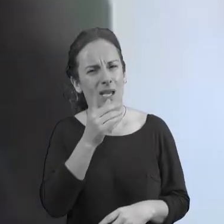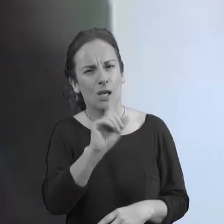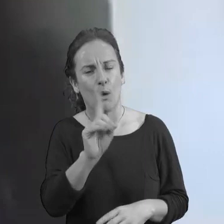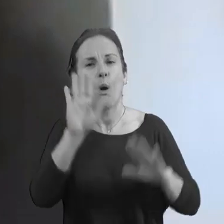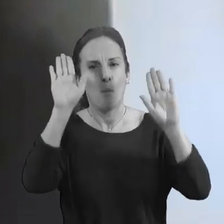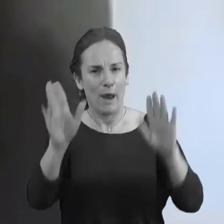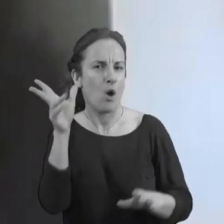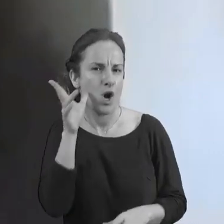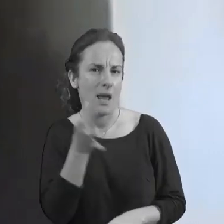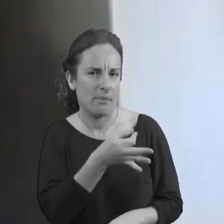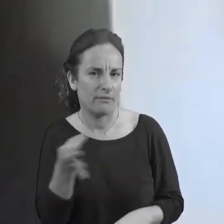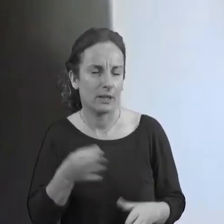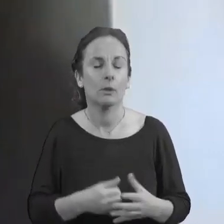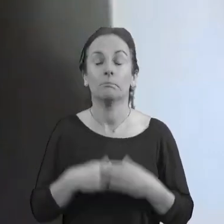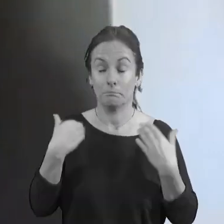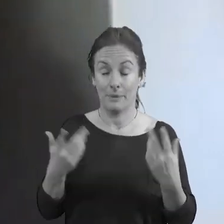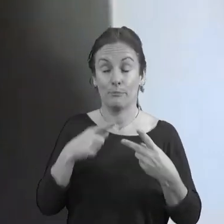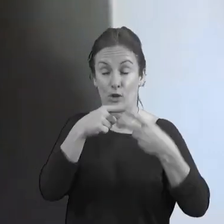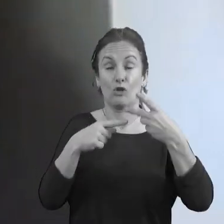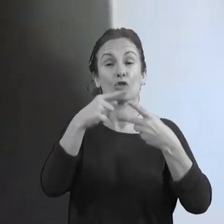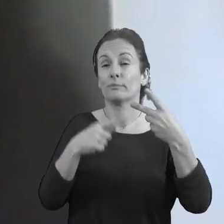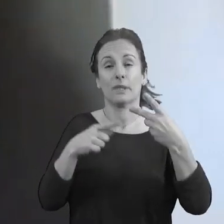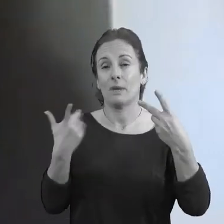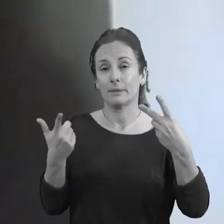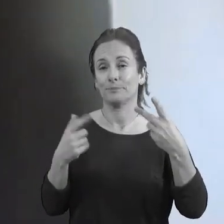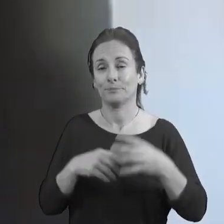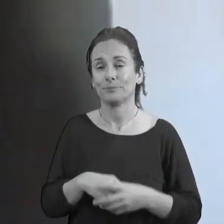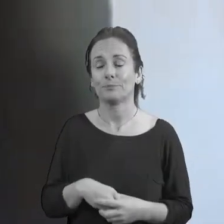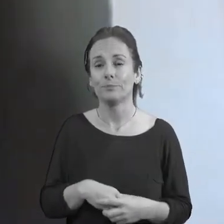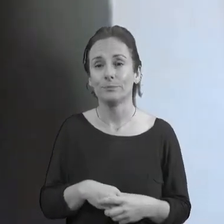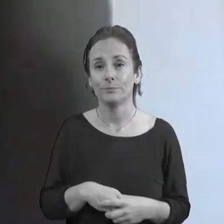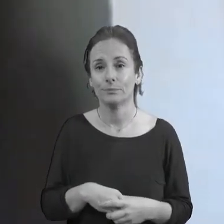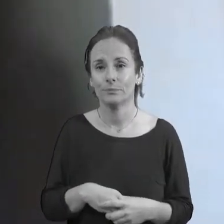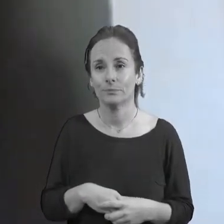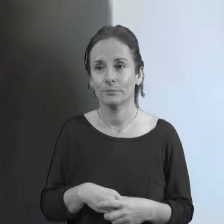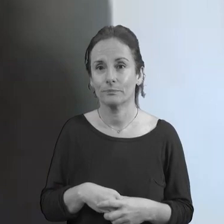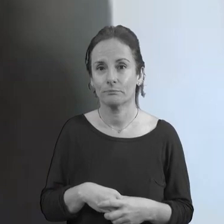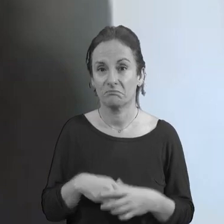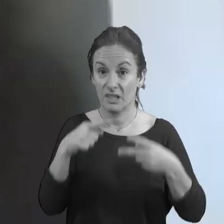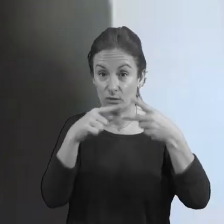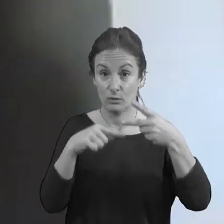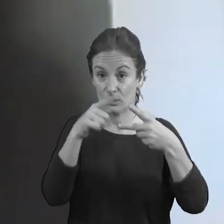bueno, eran sobre todo estas dos cuestiones, ¿no? Si se han escuchado